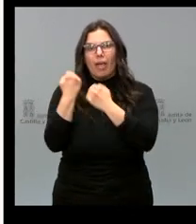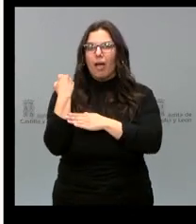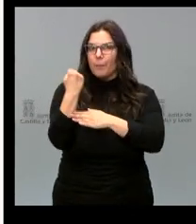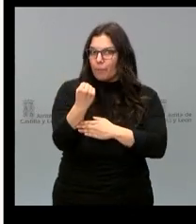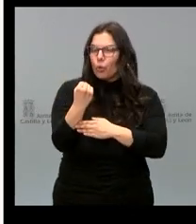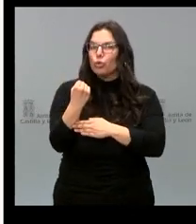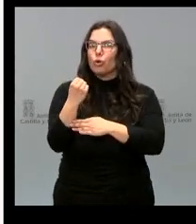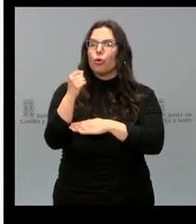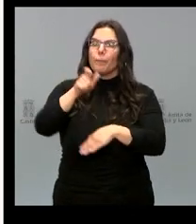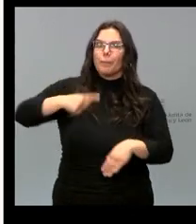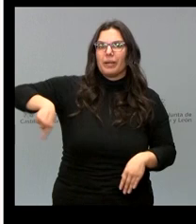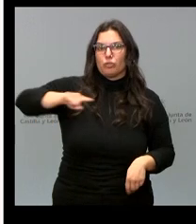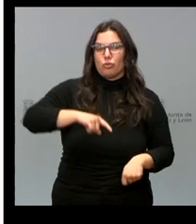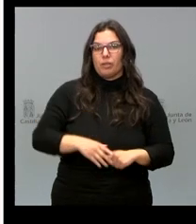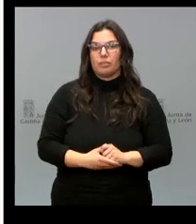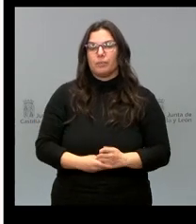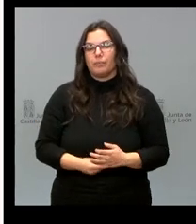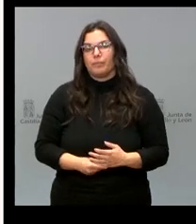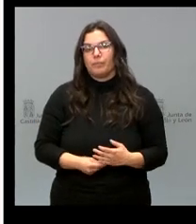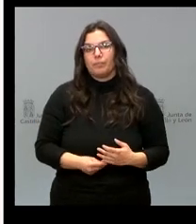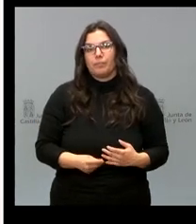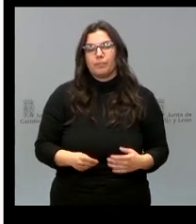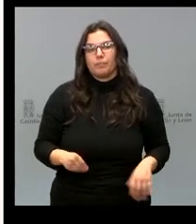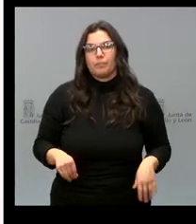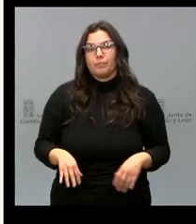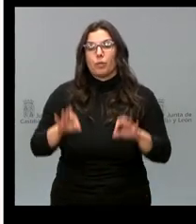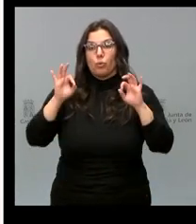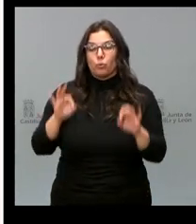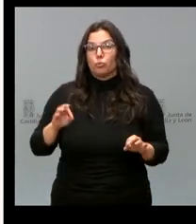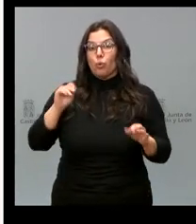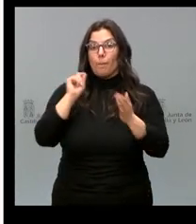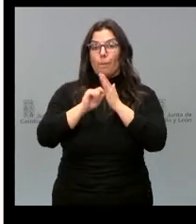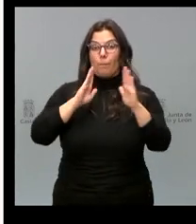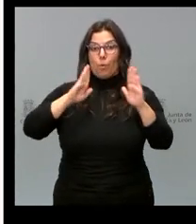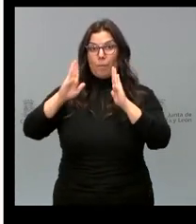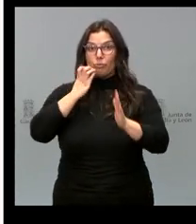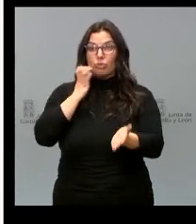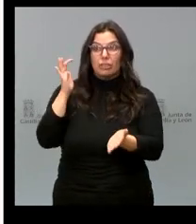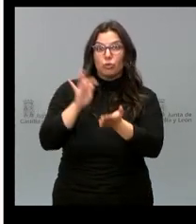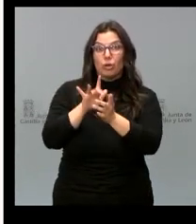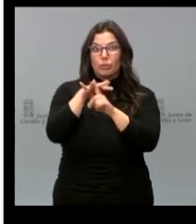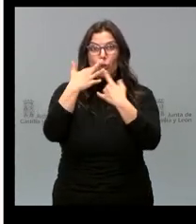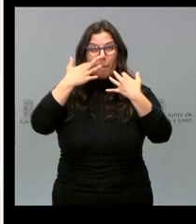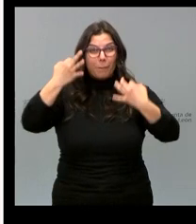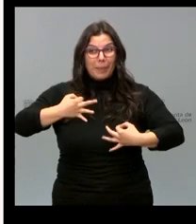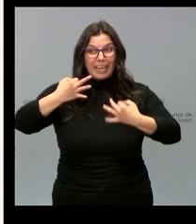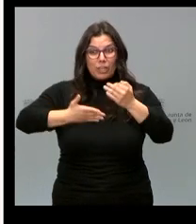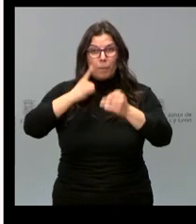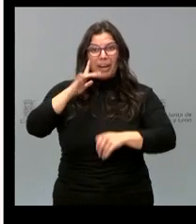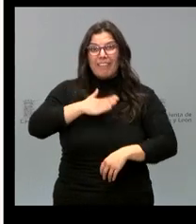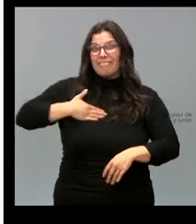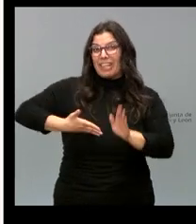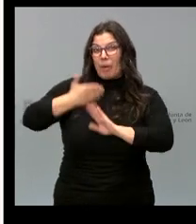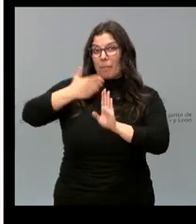a estas personas y en aquellos momentos en los que se produzcan situaciones de riesgo, realizar